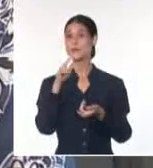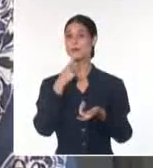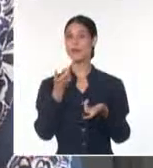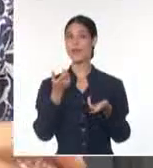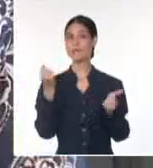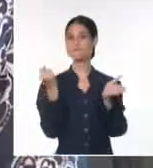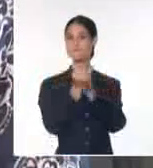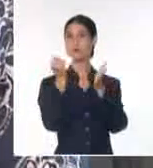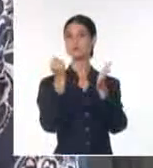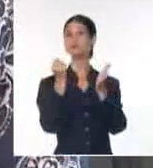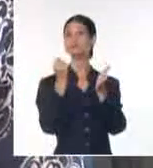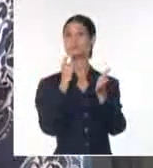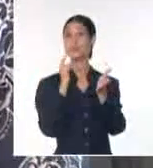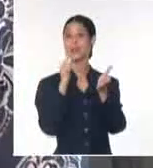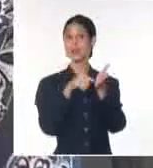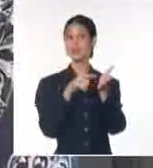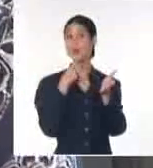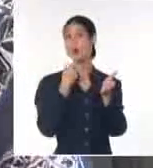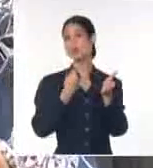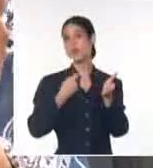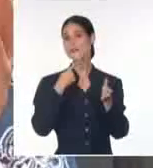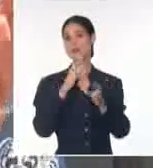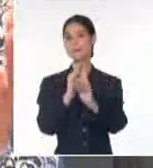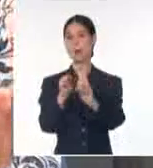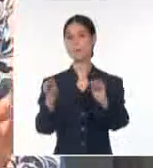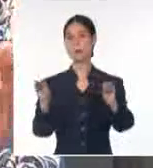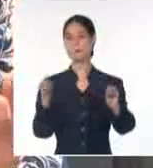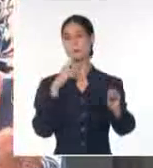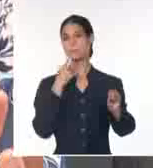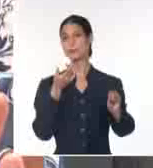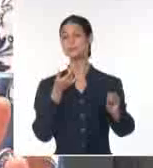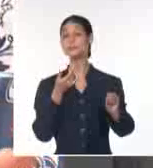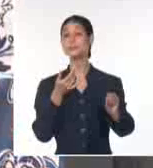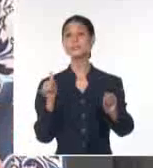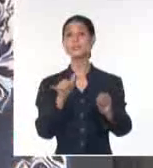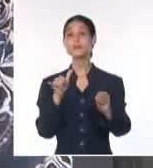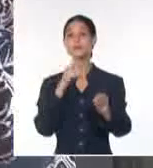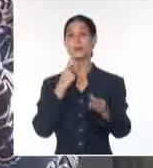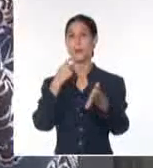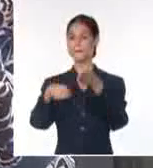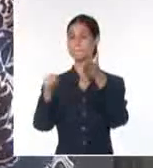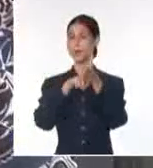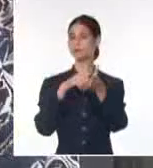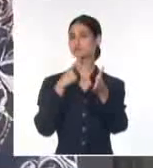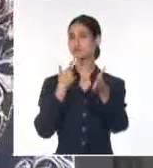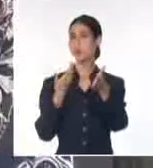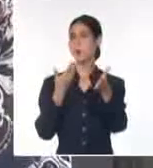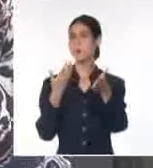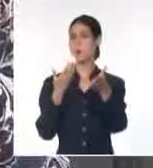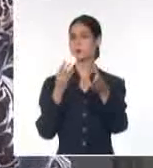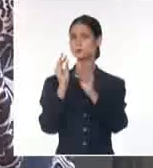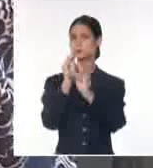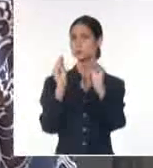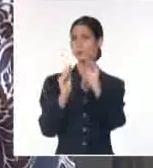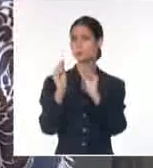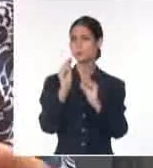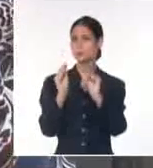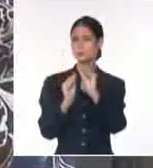de Finanzas, que hay que poner en lugares puntuales y hay que ajustar, de acuerdo al plan de la economía, el cumplimiento